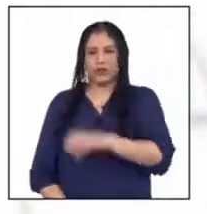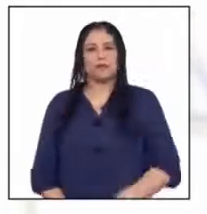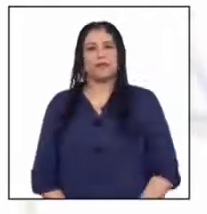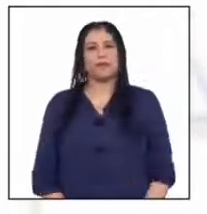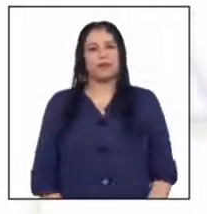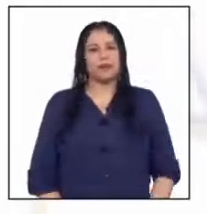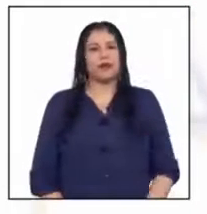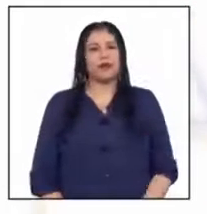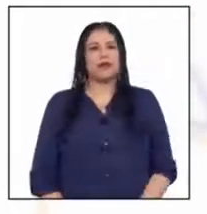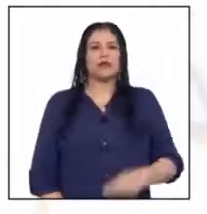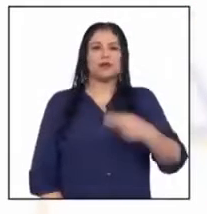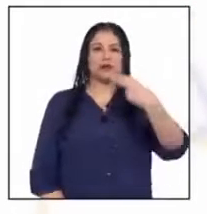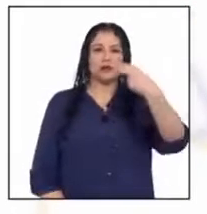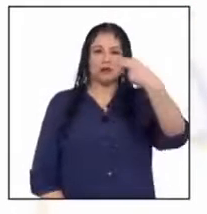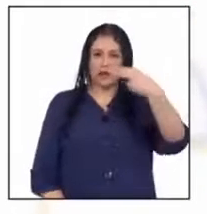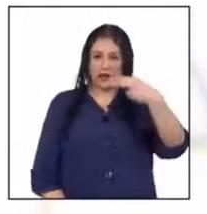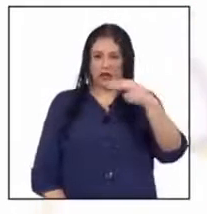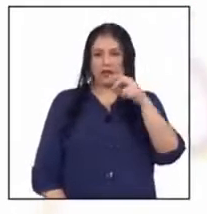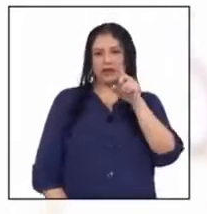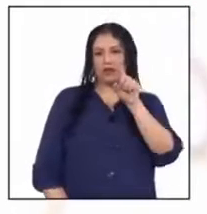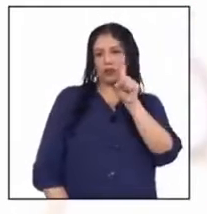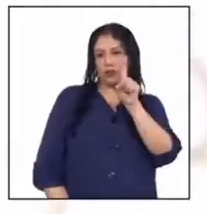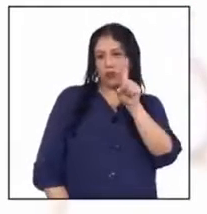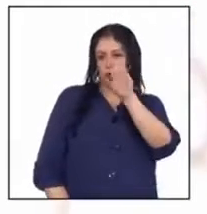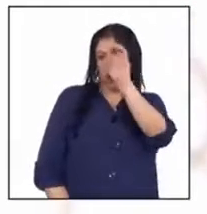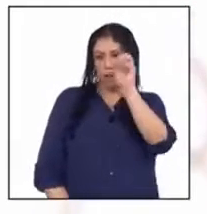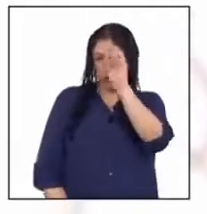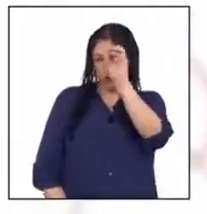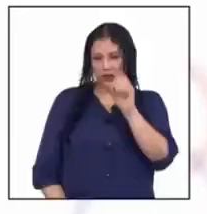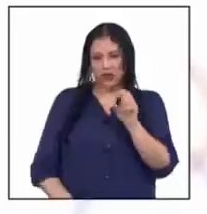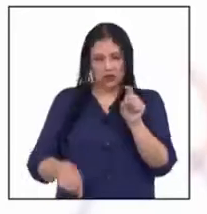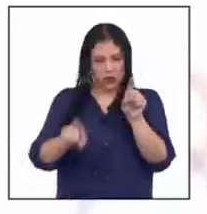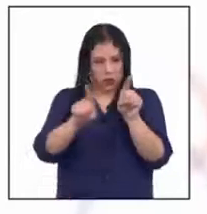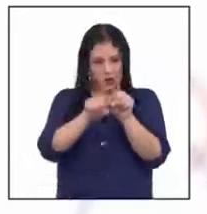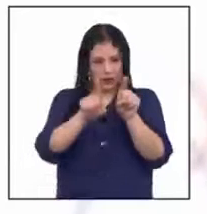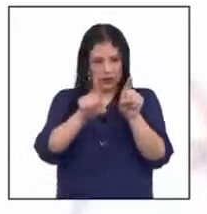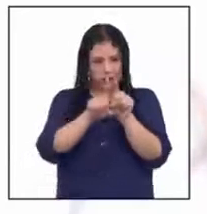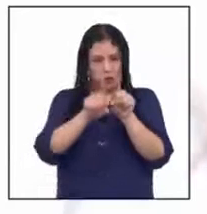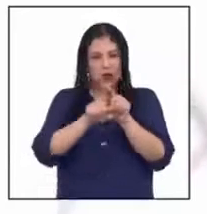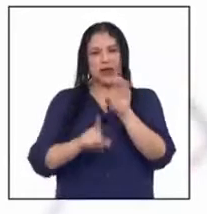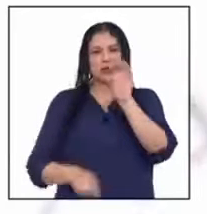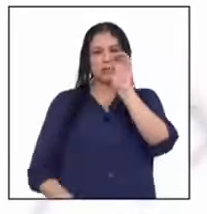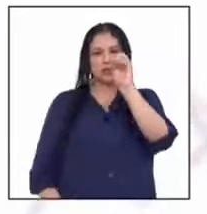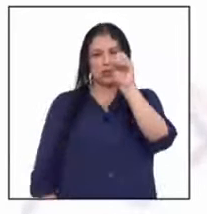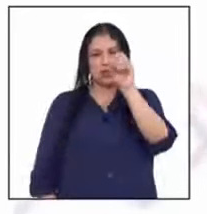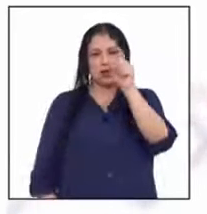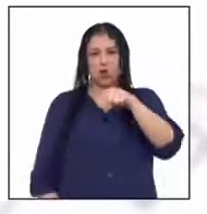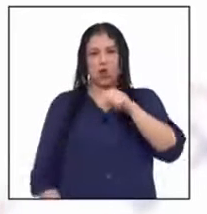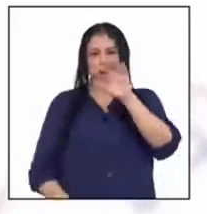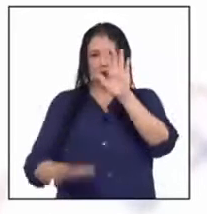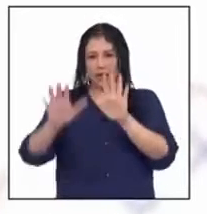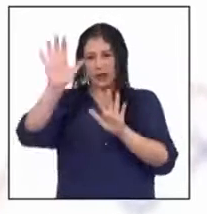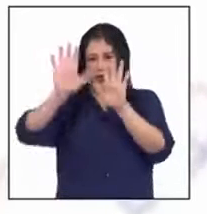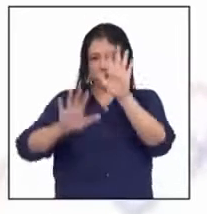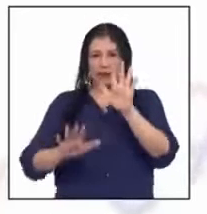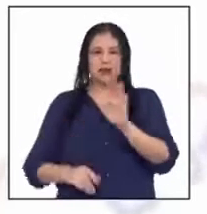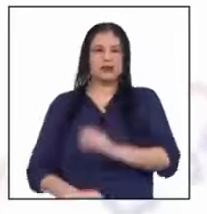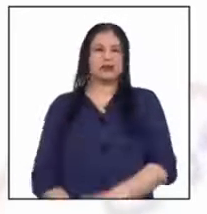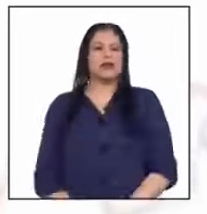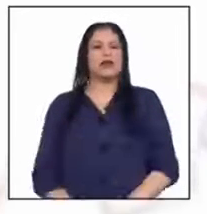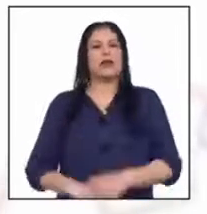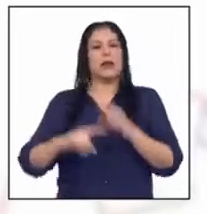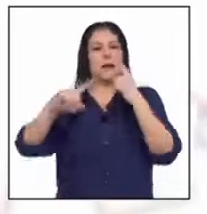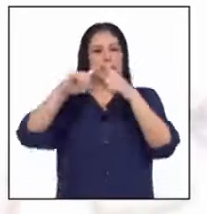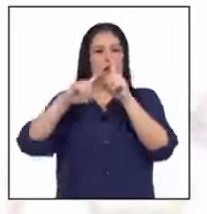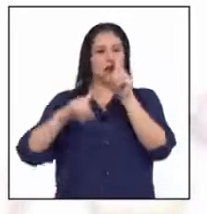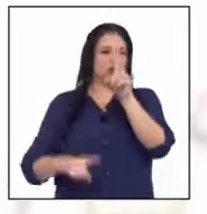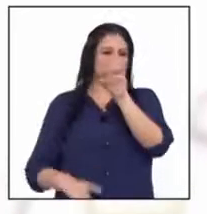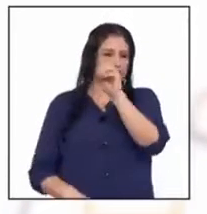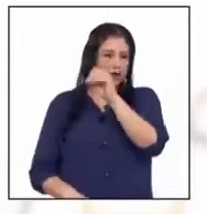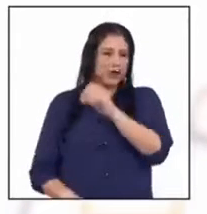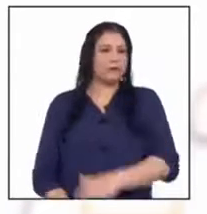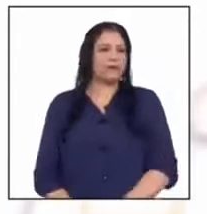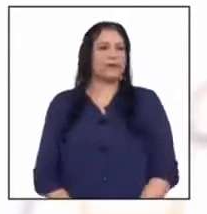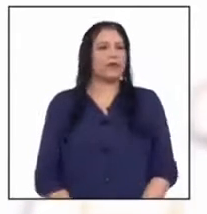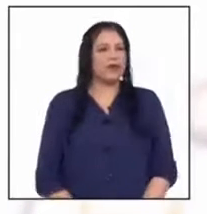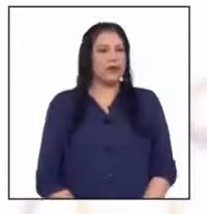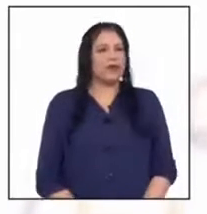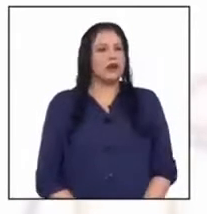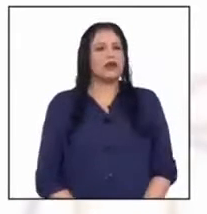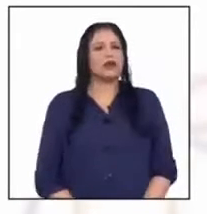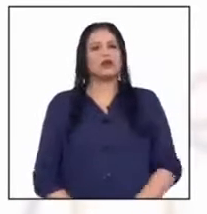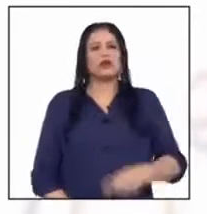Entonces, H sub 1% es igual a 0,15%, de donde H